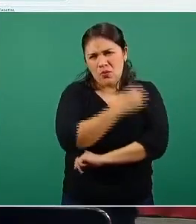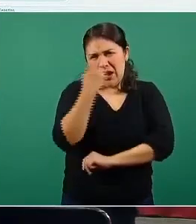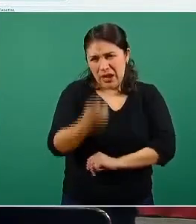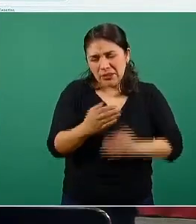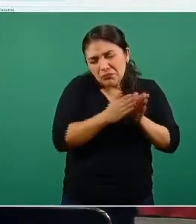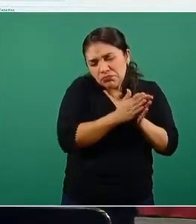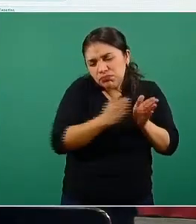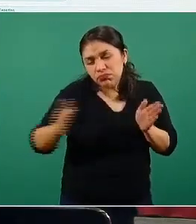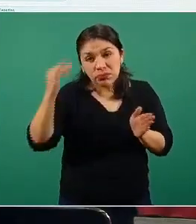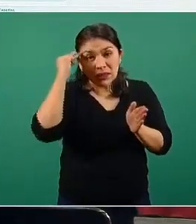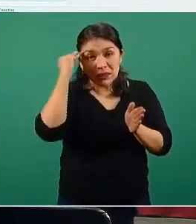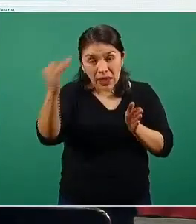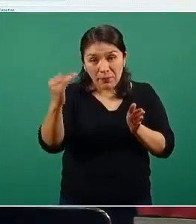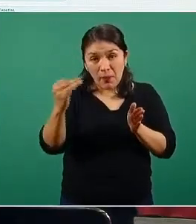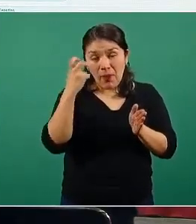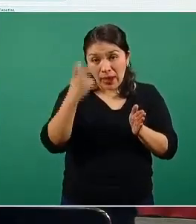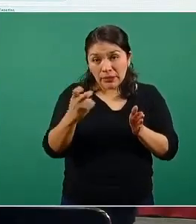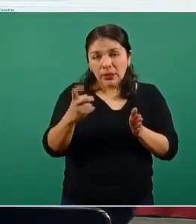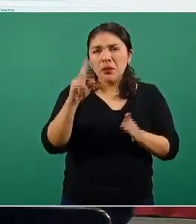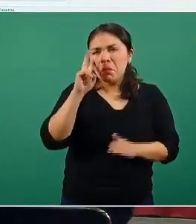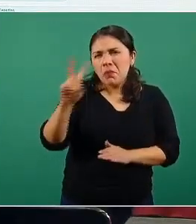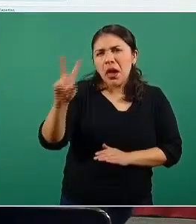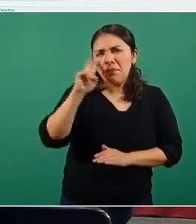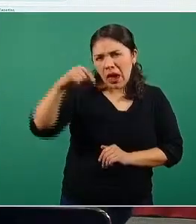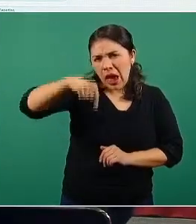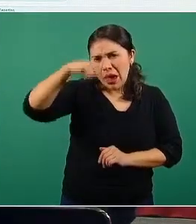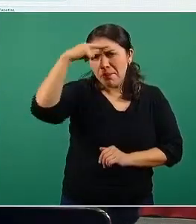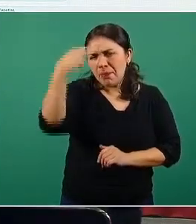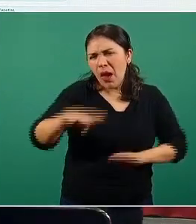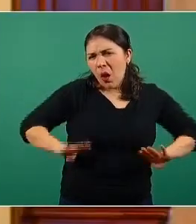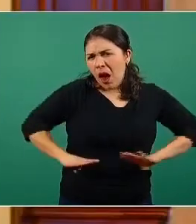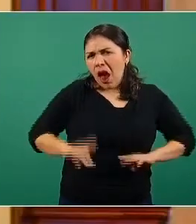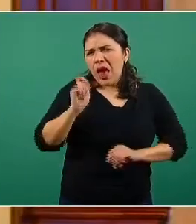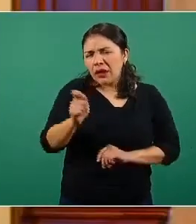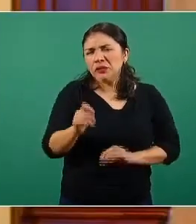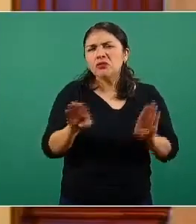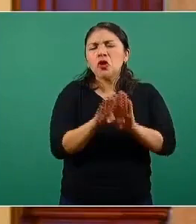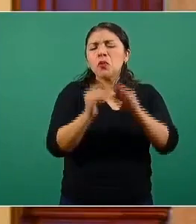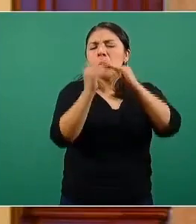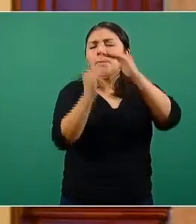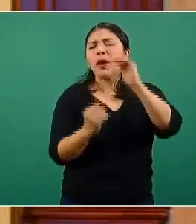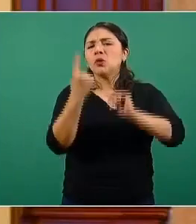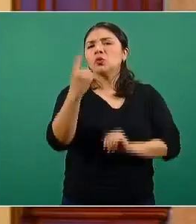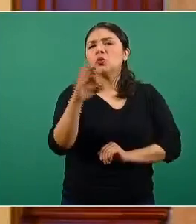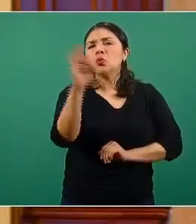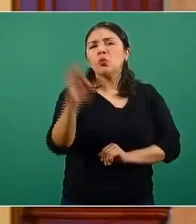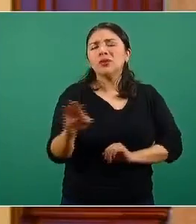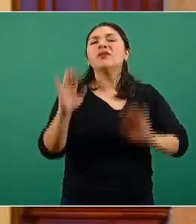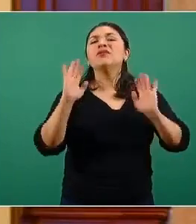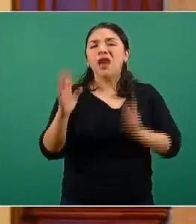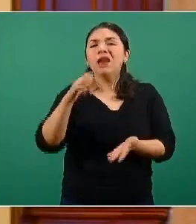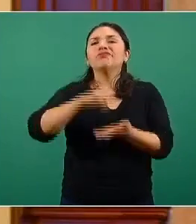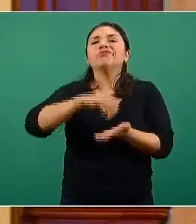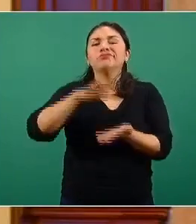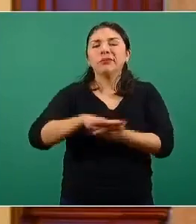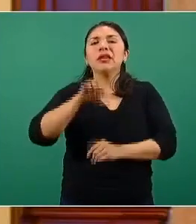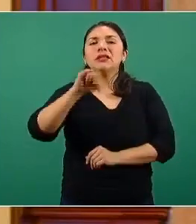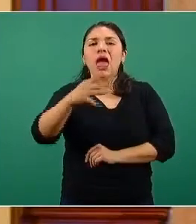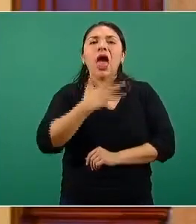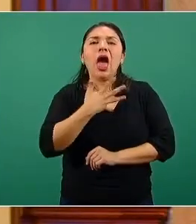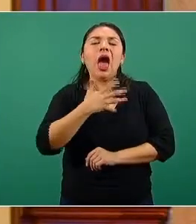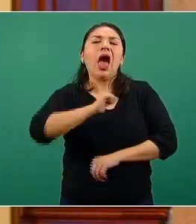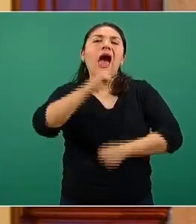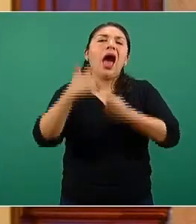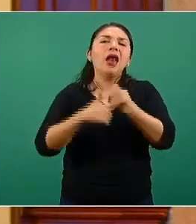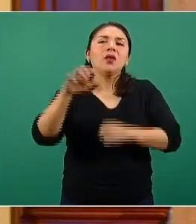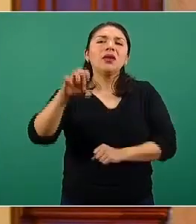de vacunación contra el virus SARS-CoV-2 en México, menos del 1% han tenido la